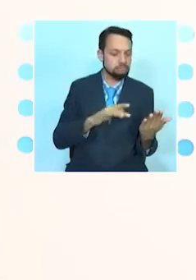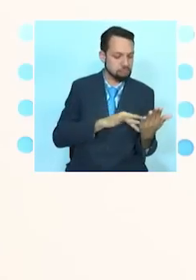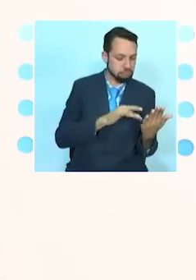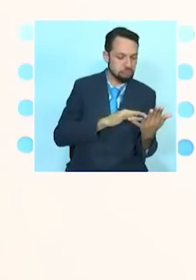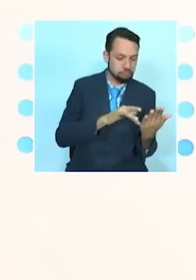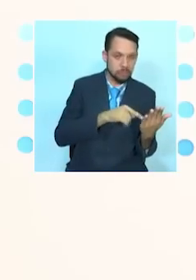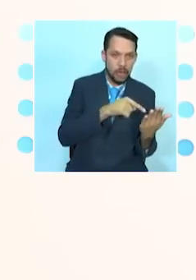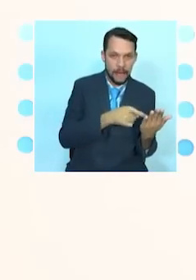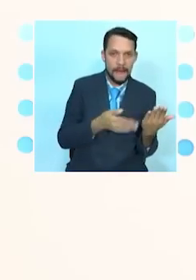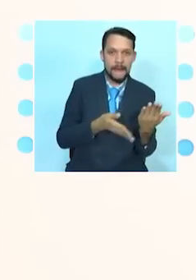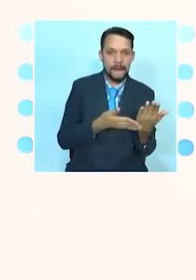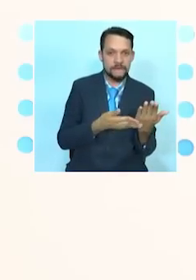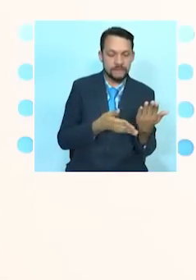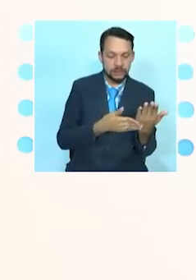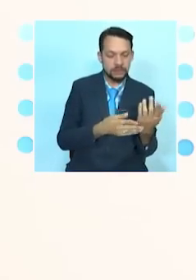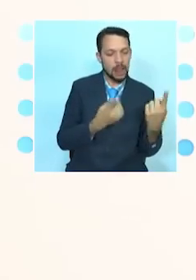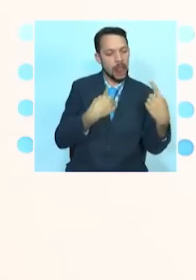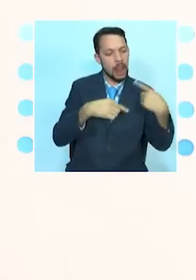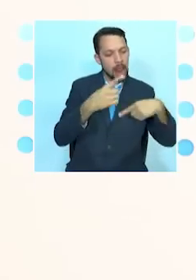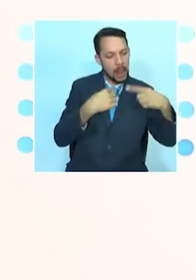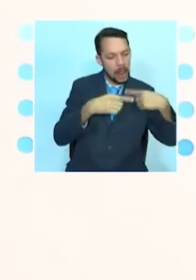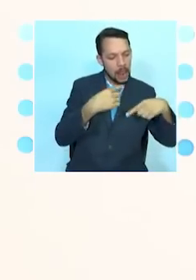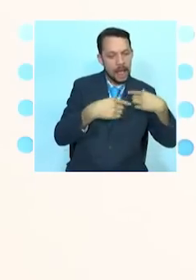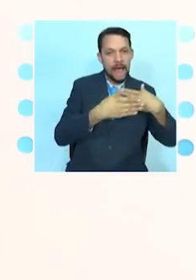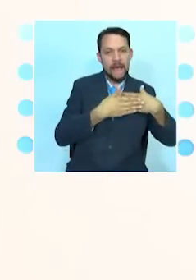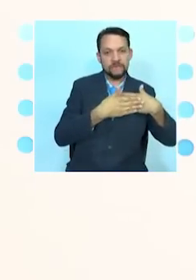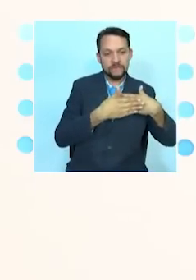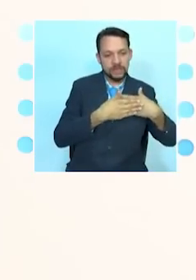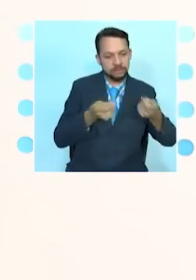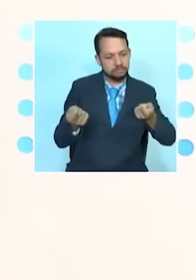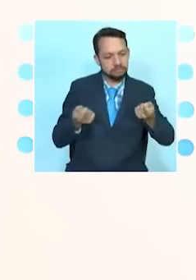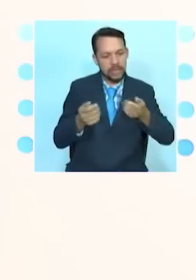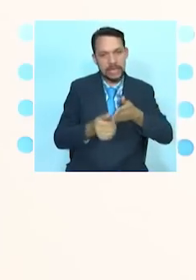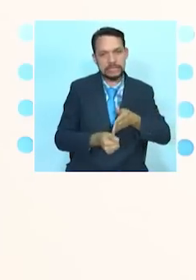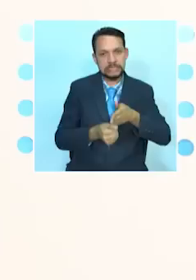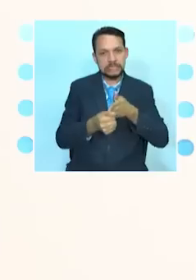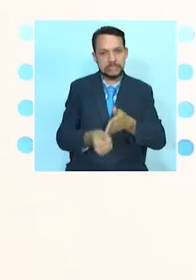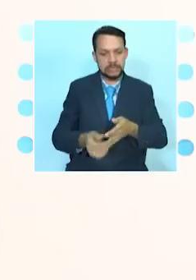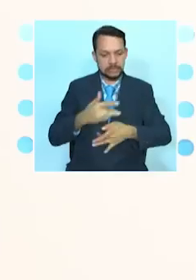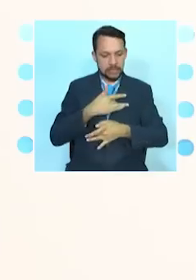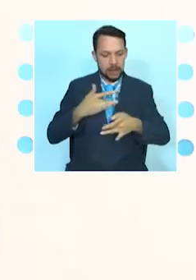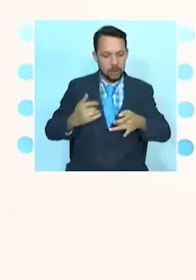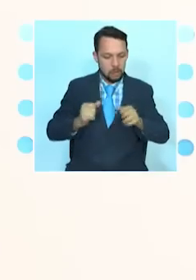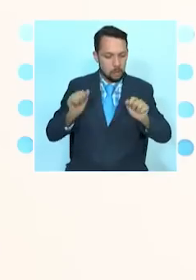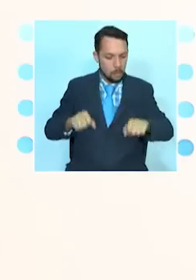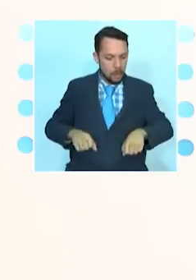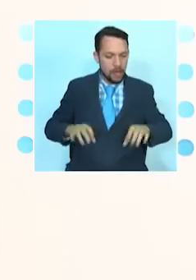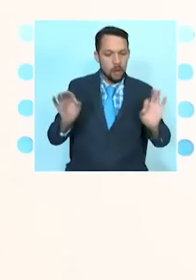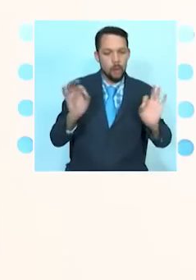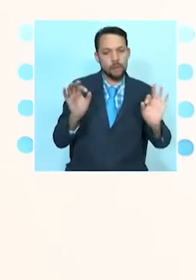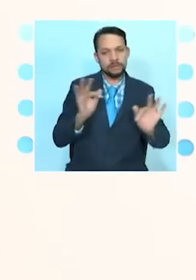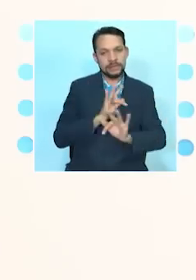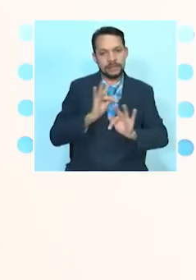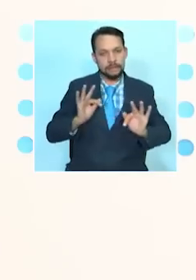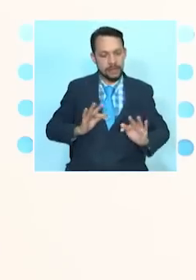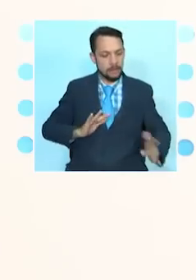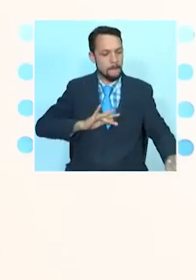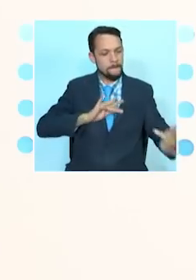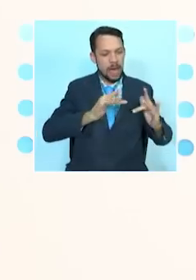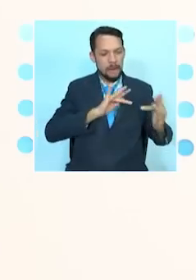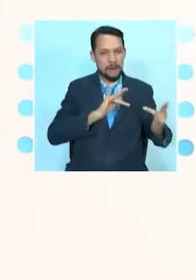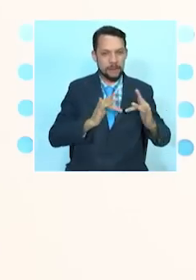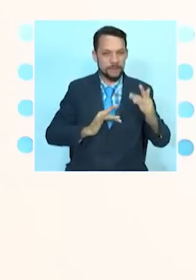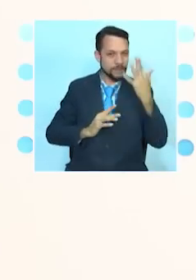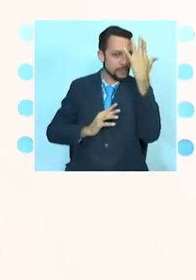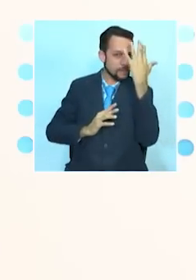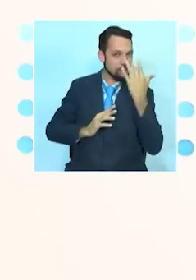televisión en que puedan ver el programa es entonces un medio que nos facilita esa comunicación porque a través de Facebook